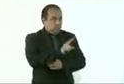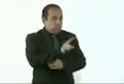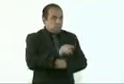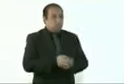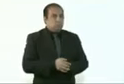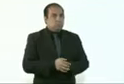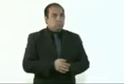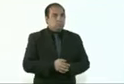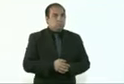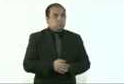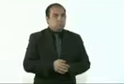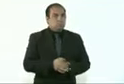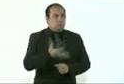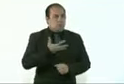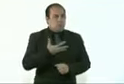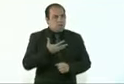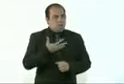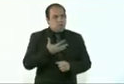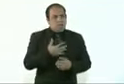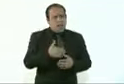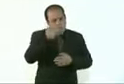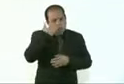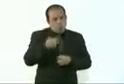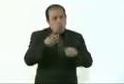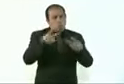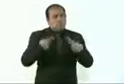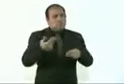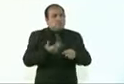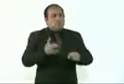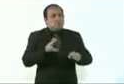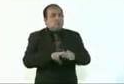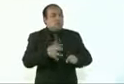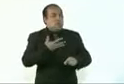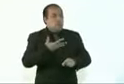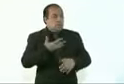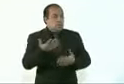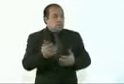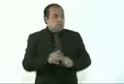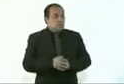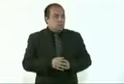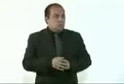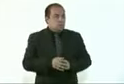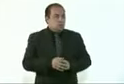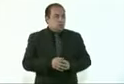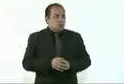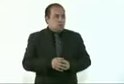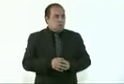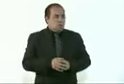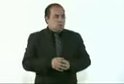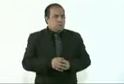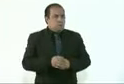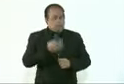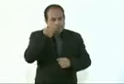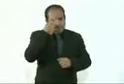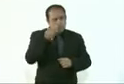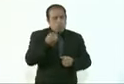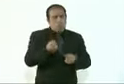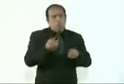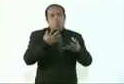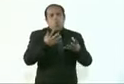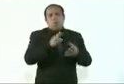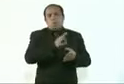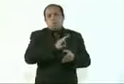O sea, ¿tienen alguna estimación de cuántos hospitalizados se van a tener en cuánto tiempo? ¿Cuál es el máximo que podrían